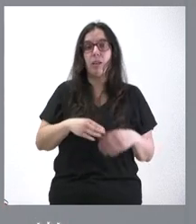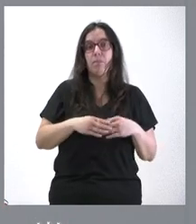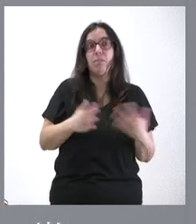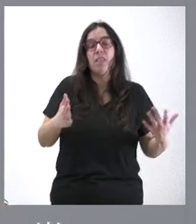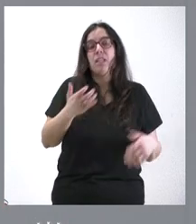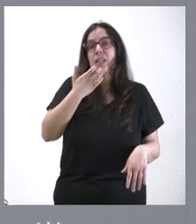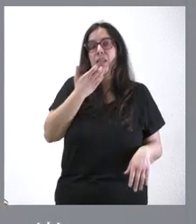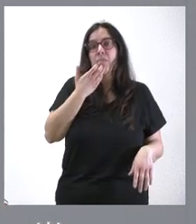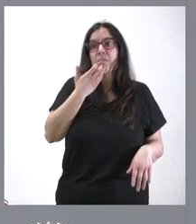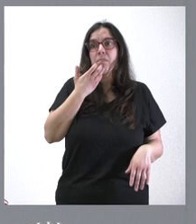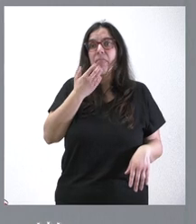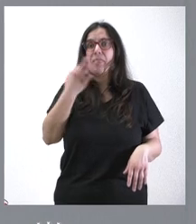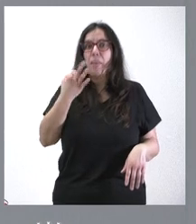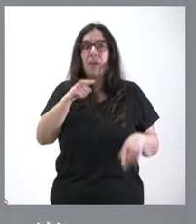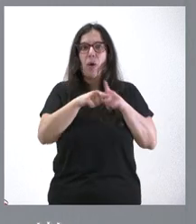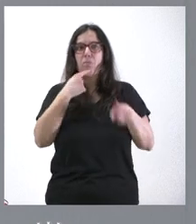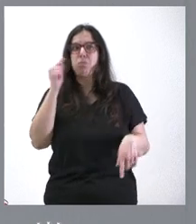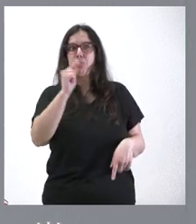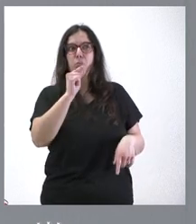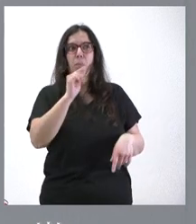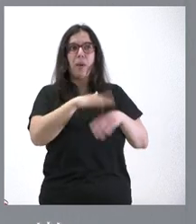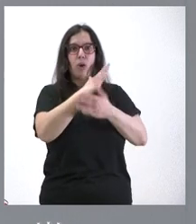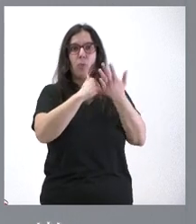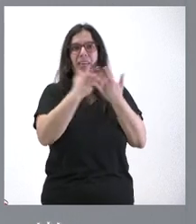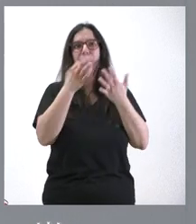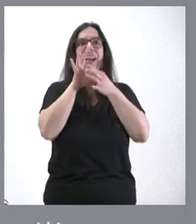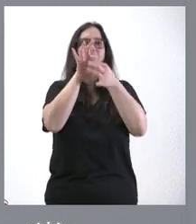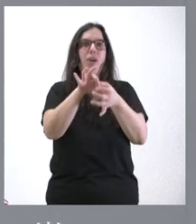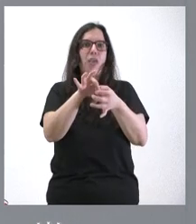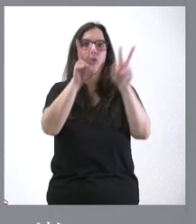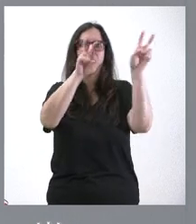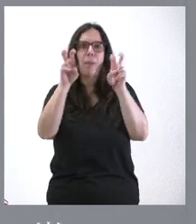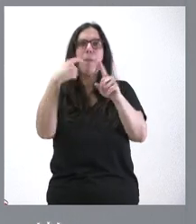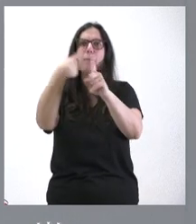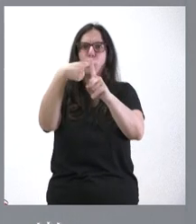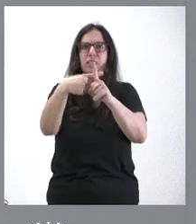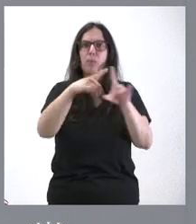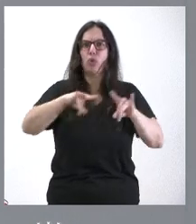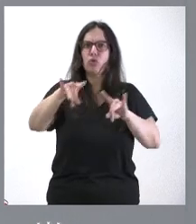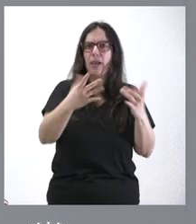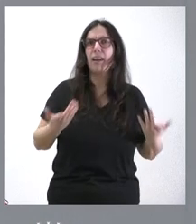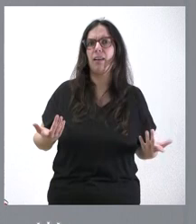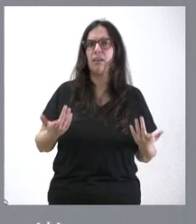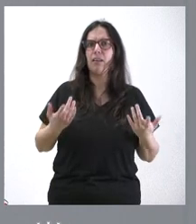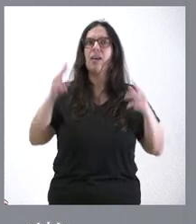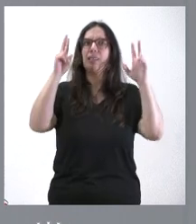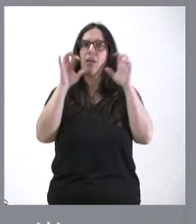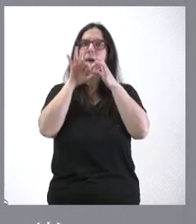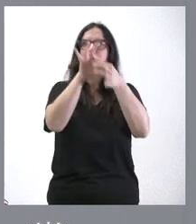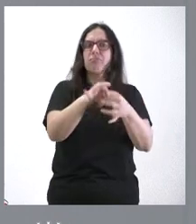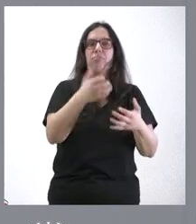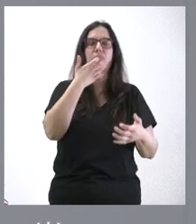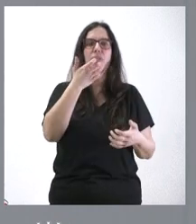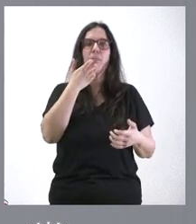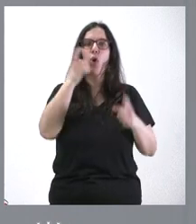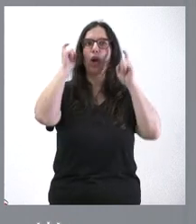calificativo para nuestra comunidad Autónoma tendría que ser vinculado a aspectos muy positivos de esta tierra aspectos vinculados a el elevado